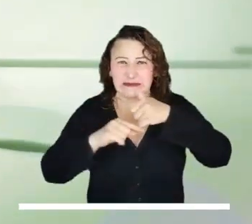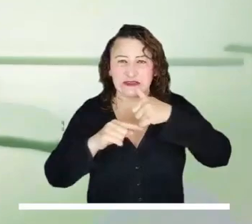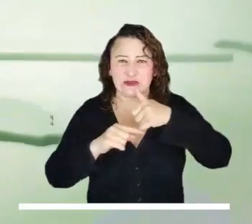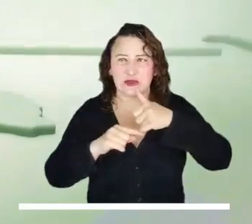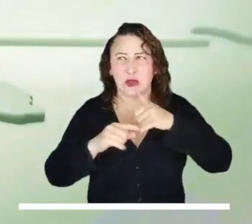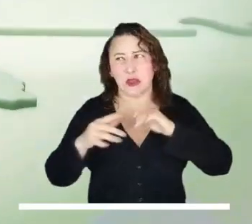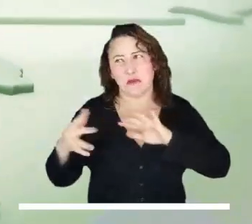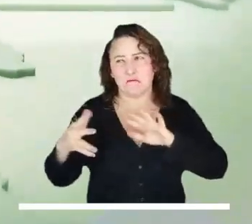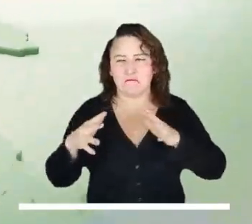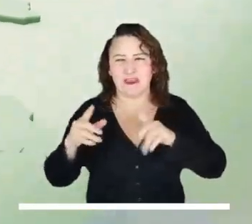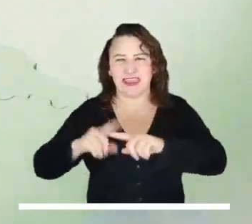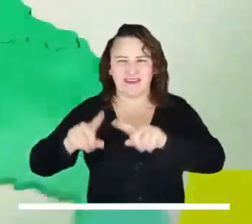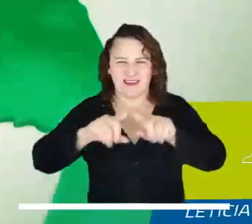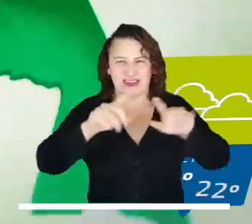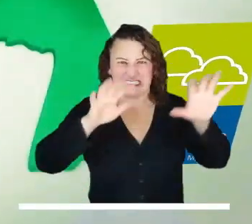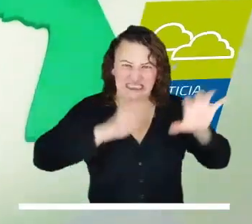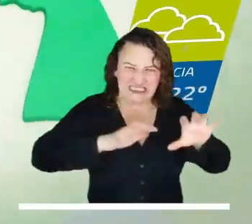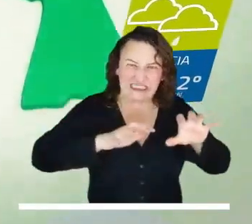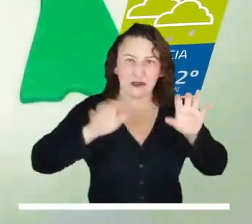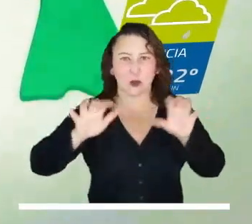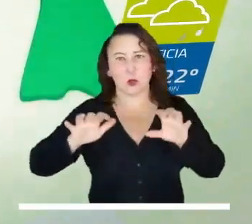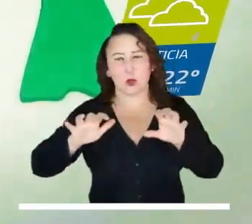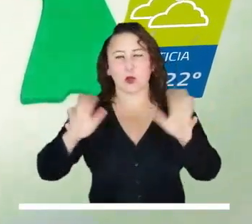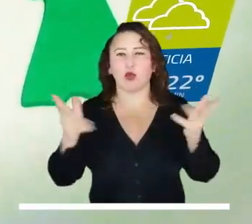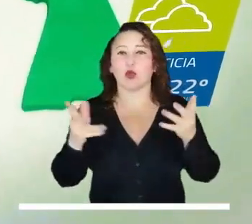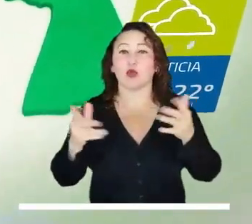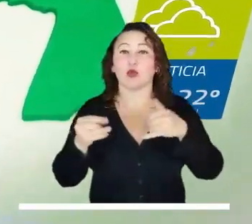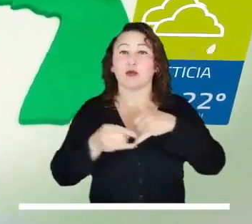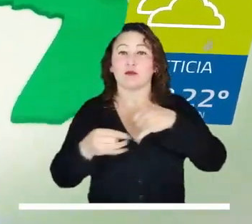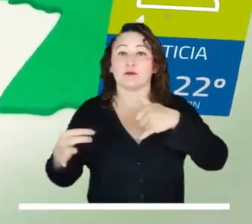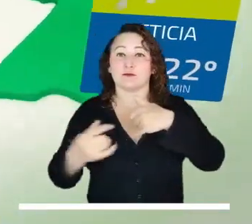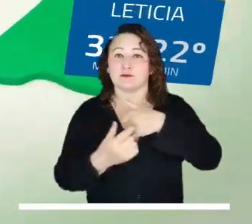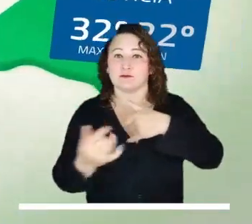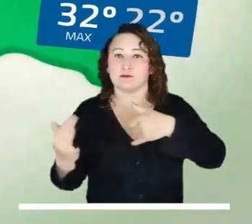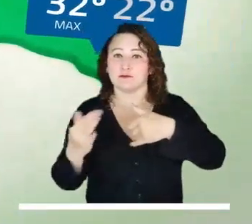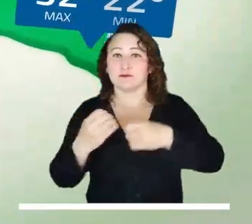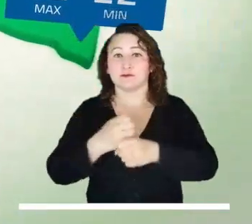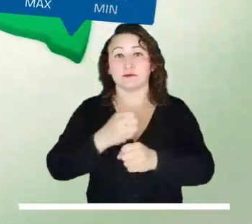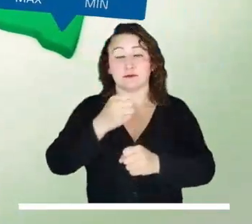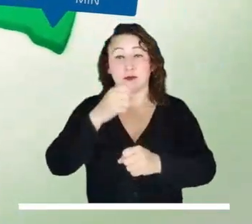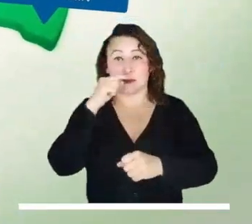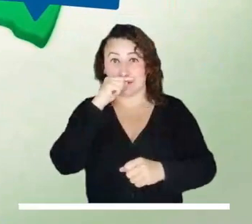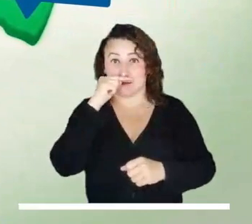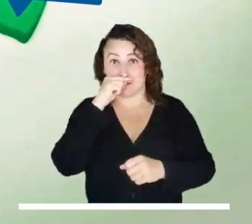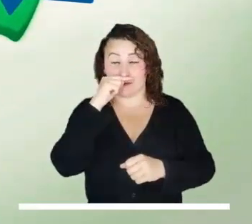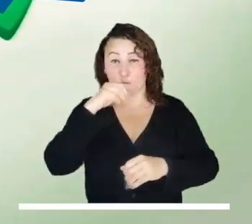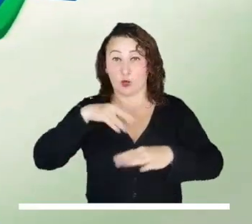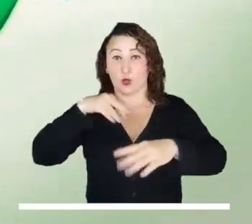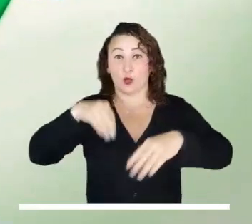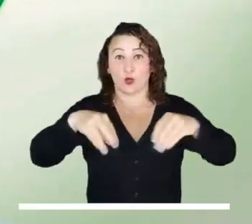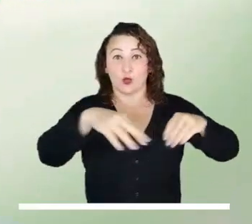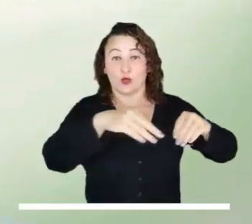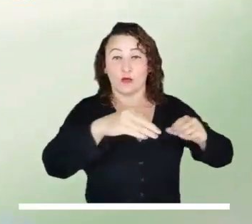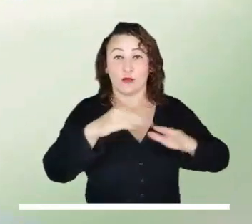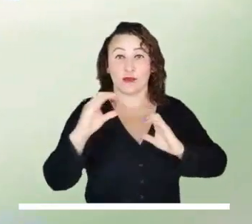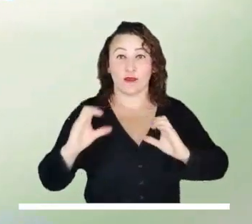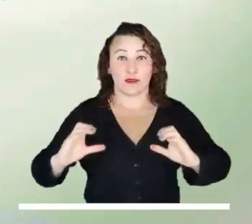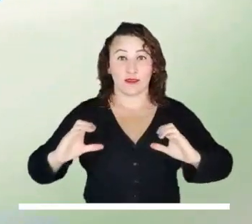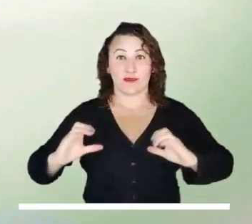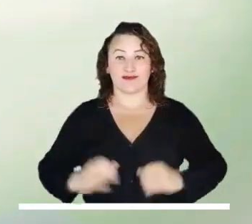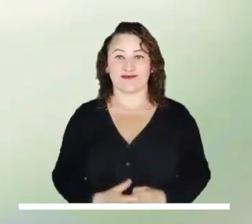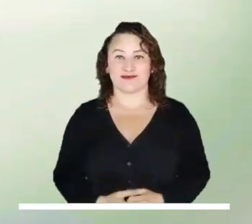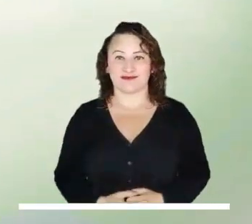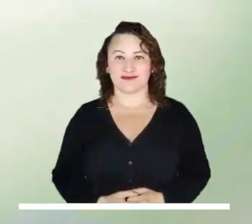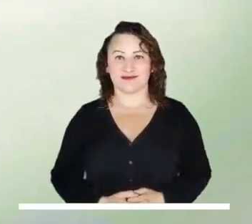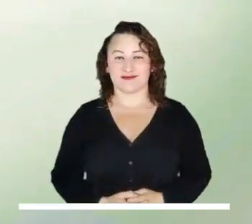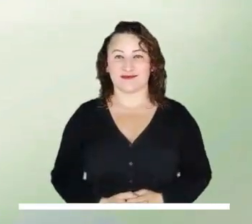precipitaciones amazónicas serían de variada intensidad y se esperan en sectores de Guainía, Guaviare, Vaupés, Amazonas y el Piedemonte de